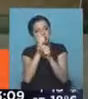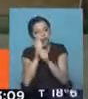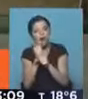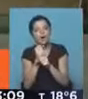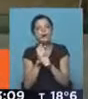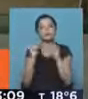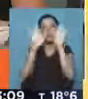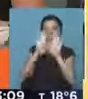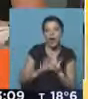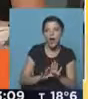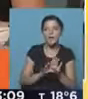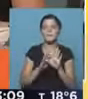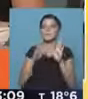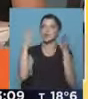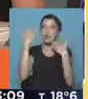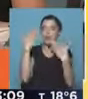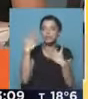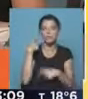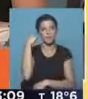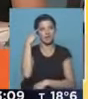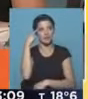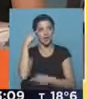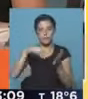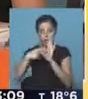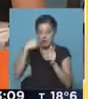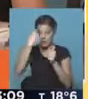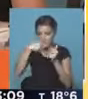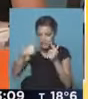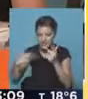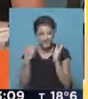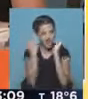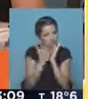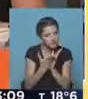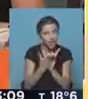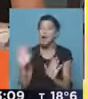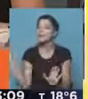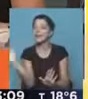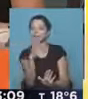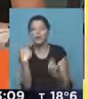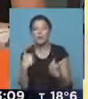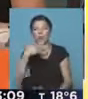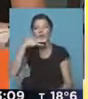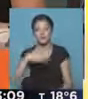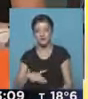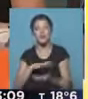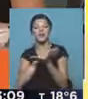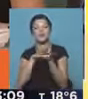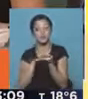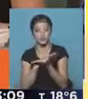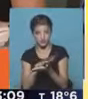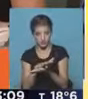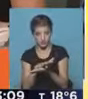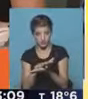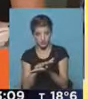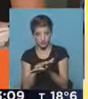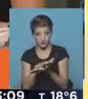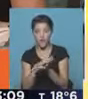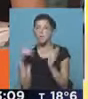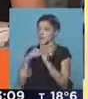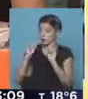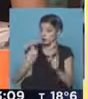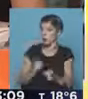discursos, presentarnos los problemas de un modo tal que todos podamos entenderlos y resolverlos de un modo que no sea polar. Pero también es cierto que a veces que